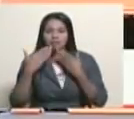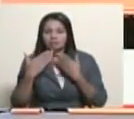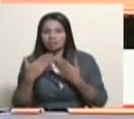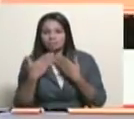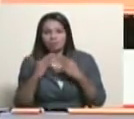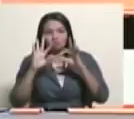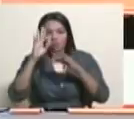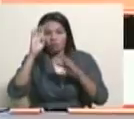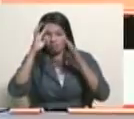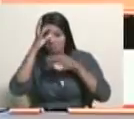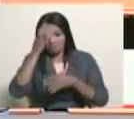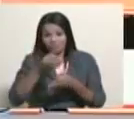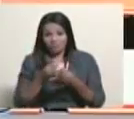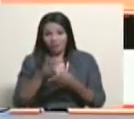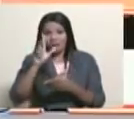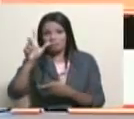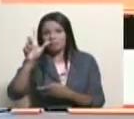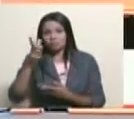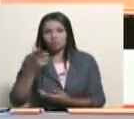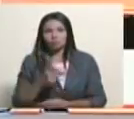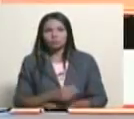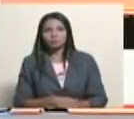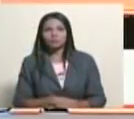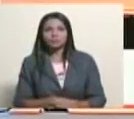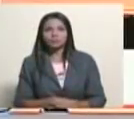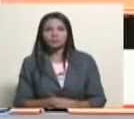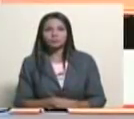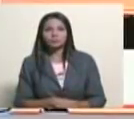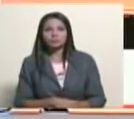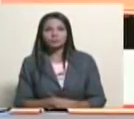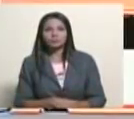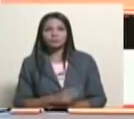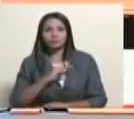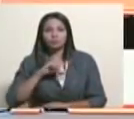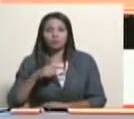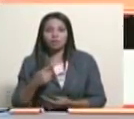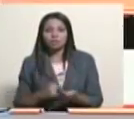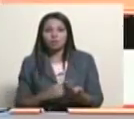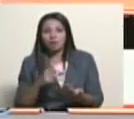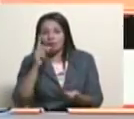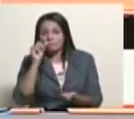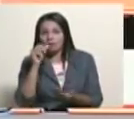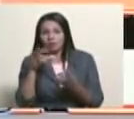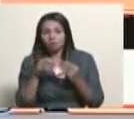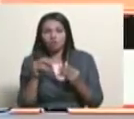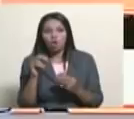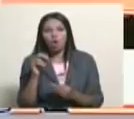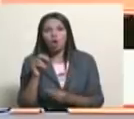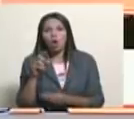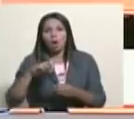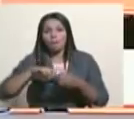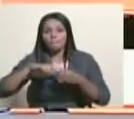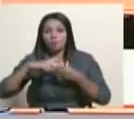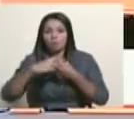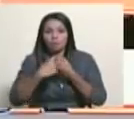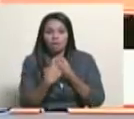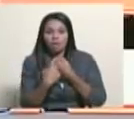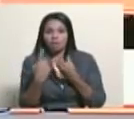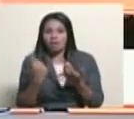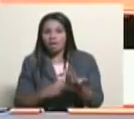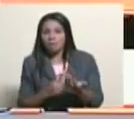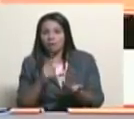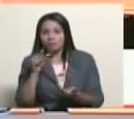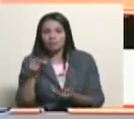y de fe en el Partido Socialista Unido de Venezuela, en nuestros hermanos aliados del gran pueblo patriótico, en nuestros